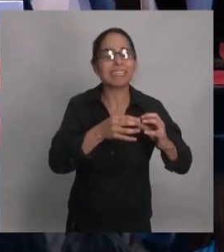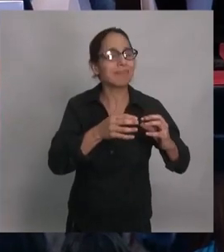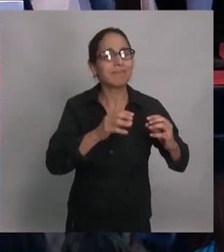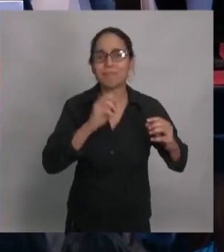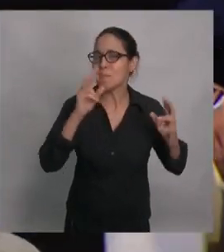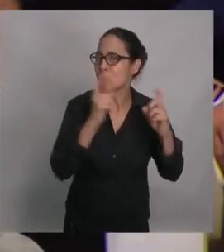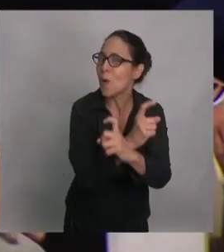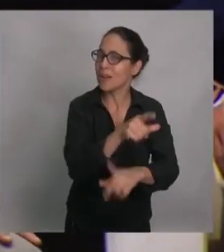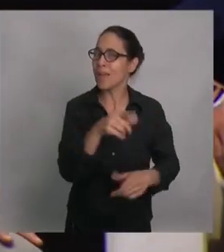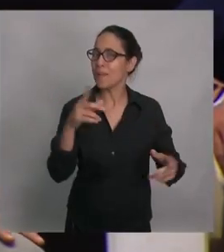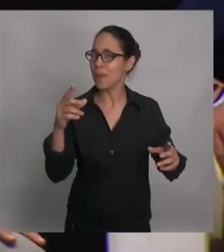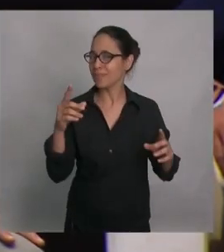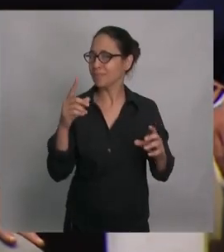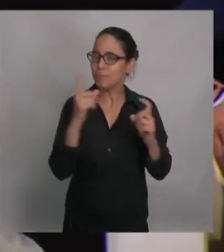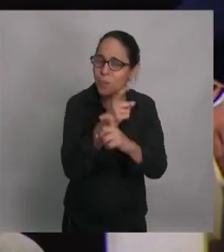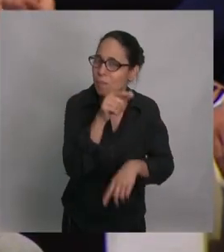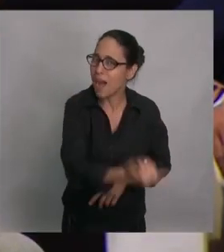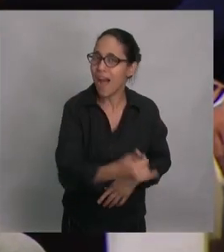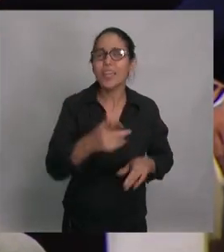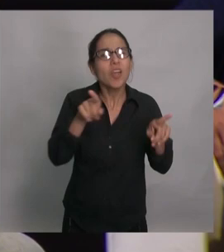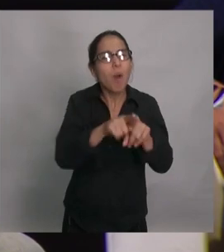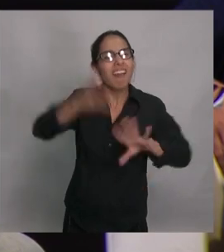como lo estuvo en la década del 30 y como lo estuvo antes también.